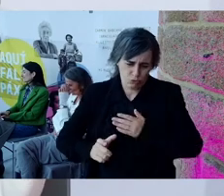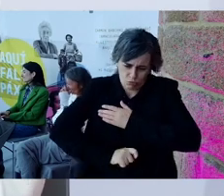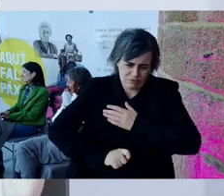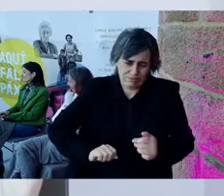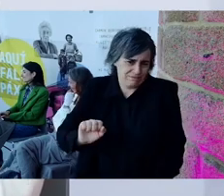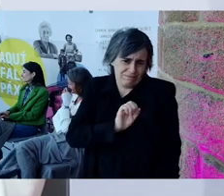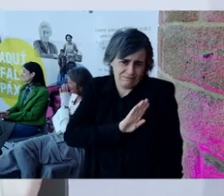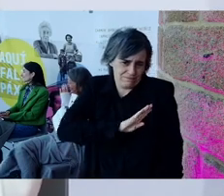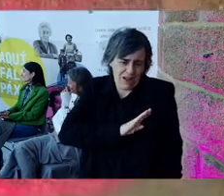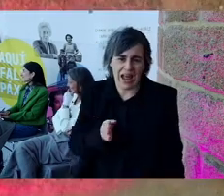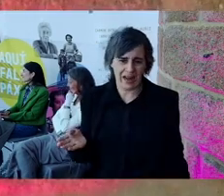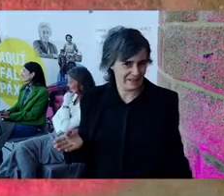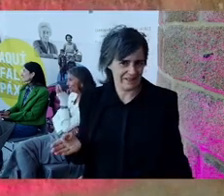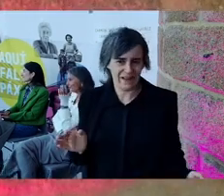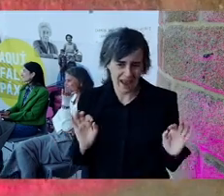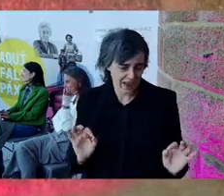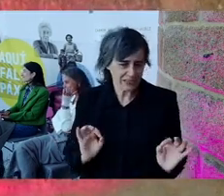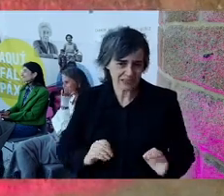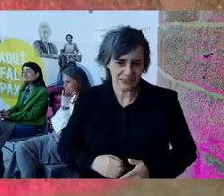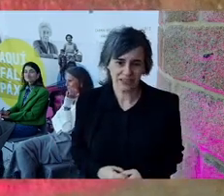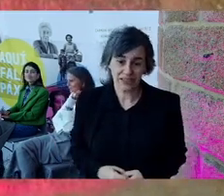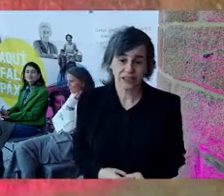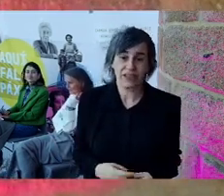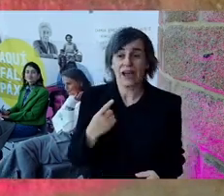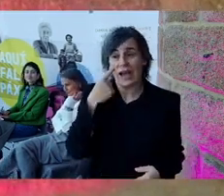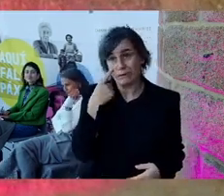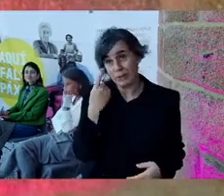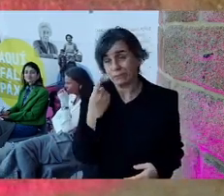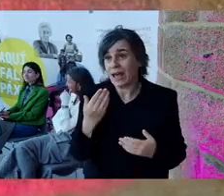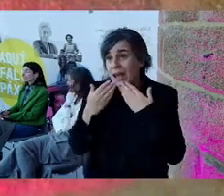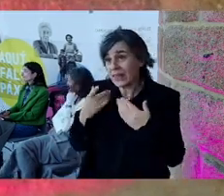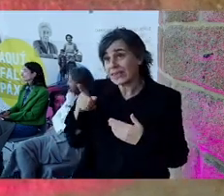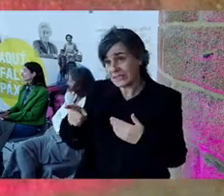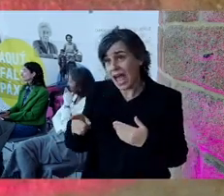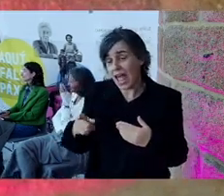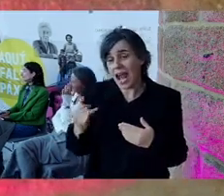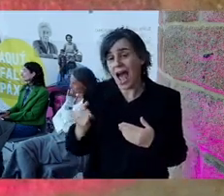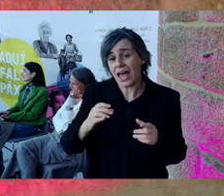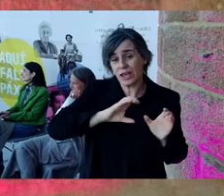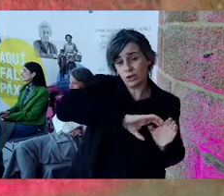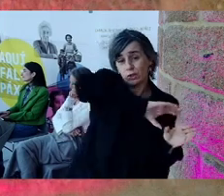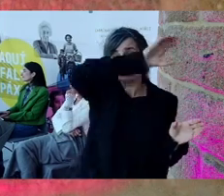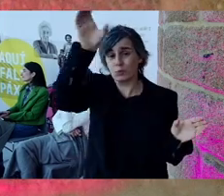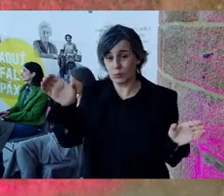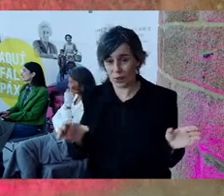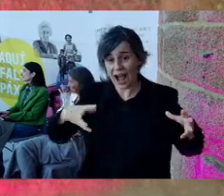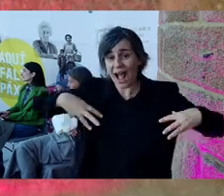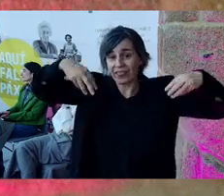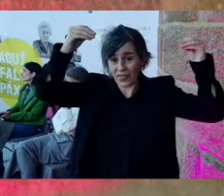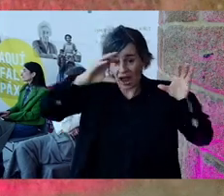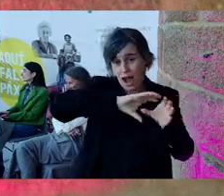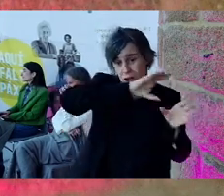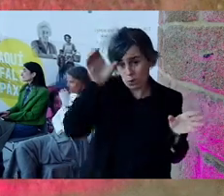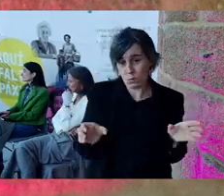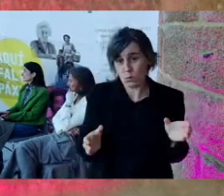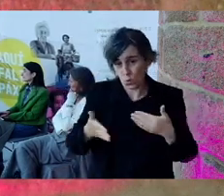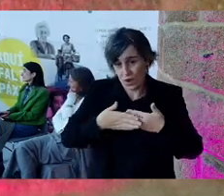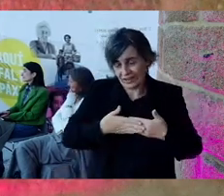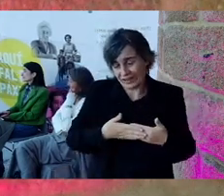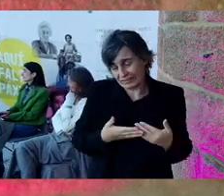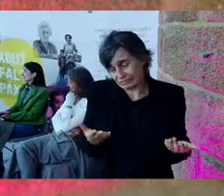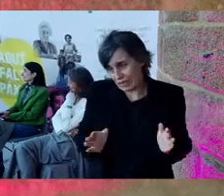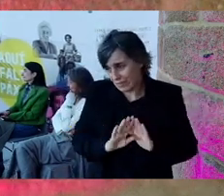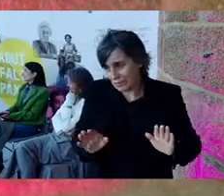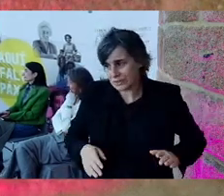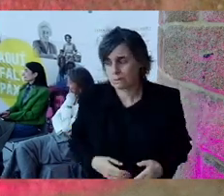y mucho tiempo antes, pero qué arte, sí, vamos, bueno. Tipo, bueno, le debemos el Pórtico de la Gloria, eso también es verdad. Pero